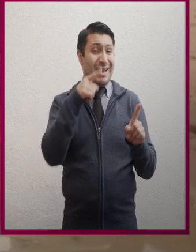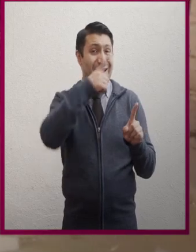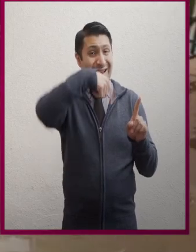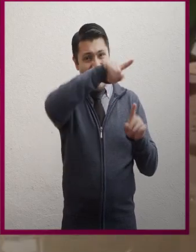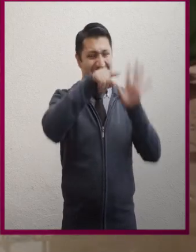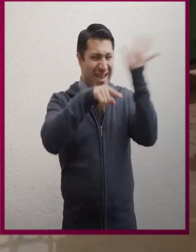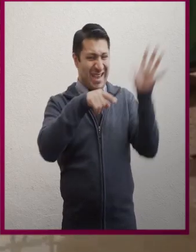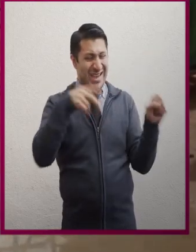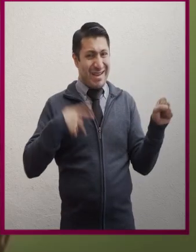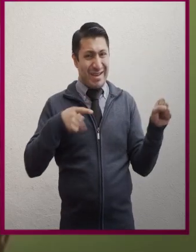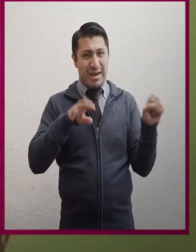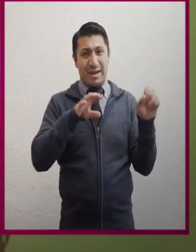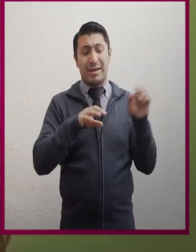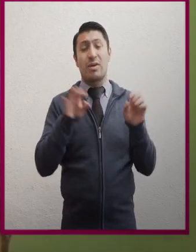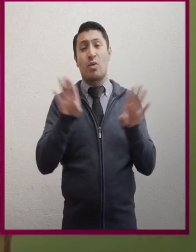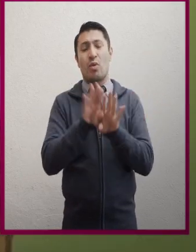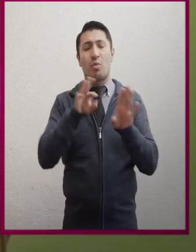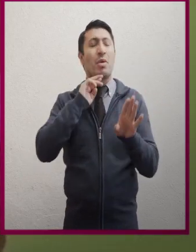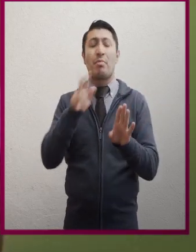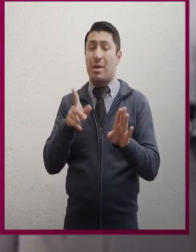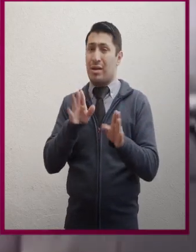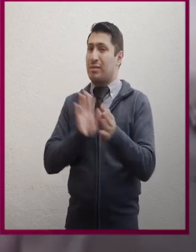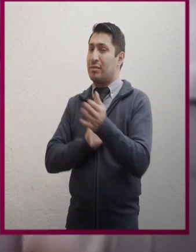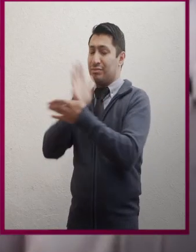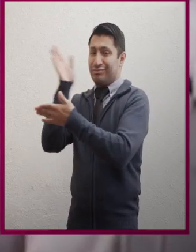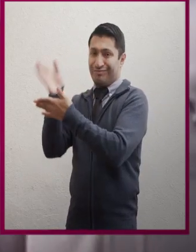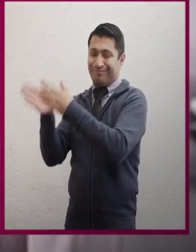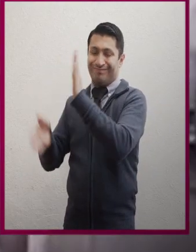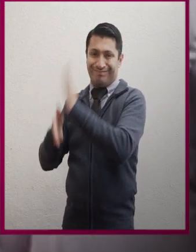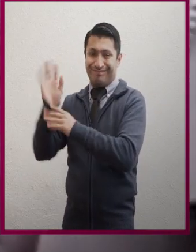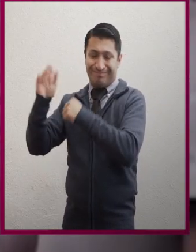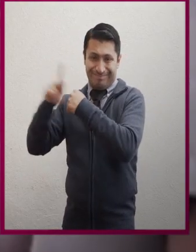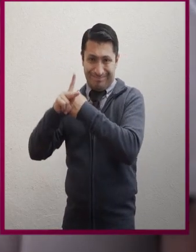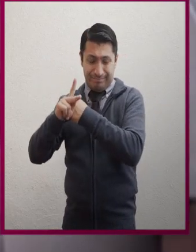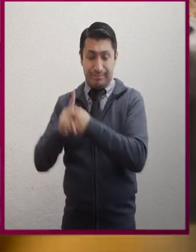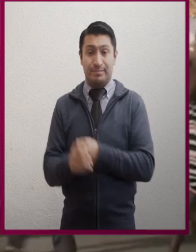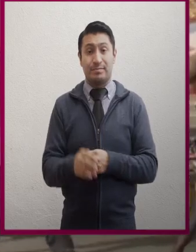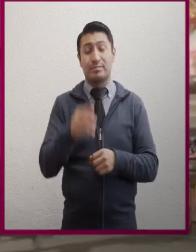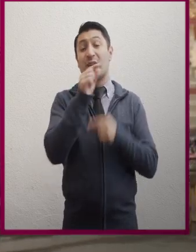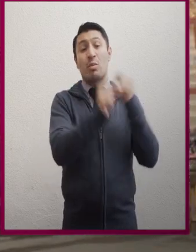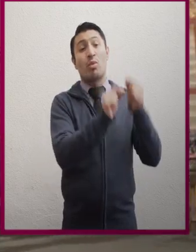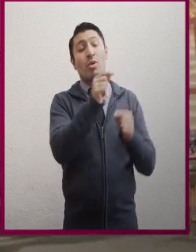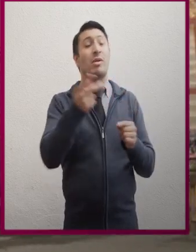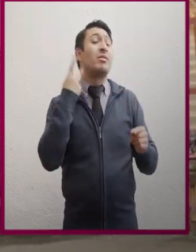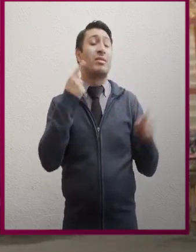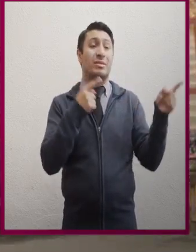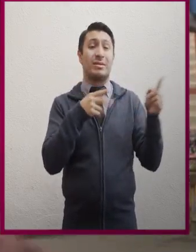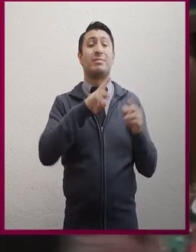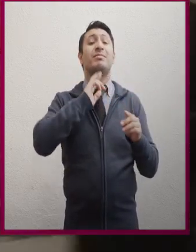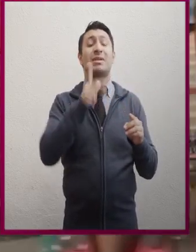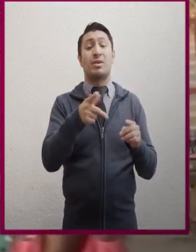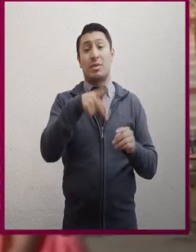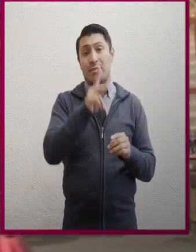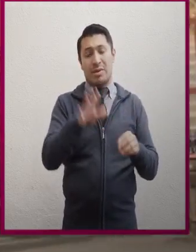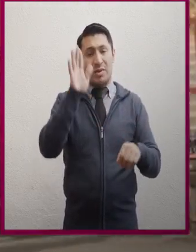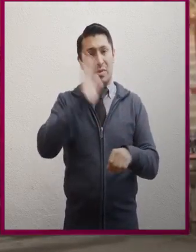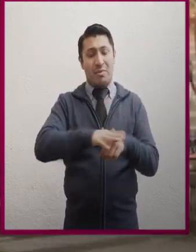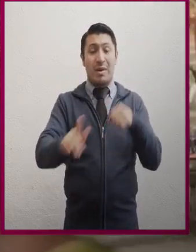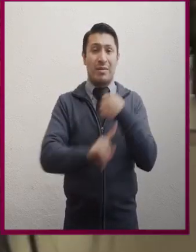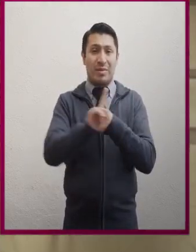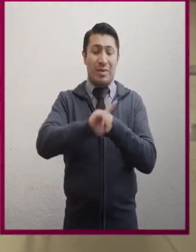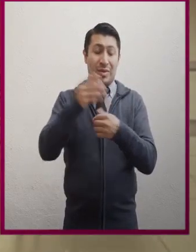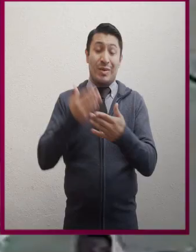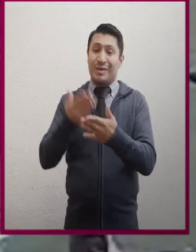la emigración, aunque las condiciones políticas en África han mejorado y hay más gobiernos democráticos que en el siglo